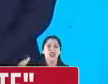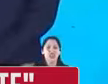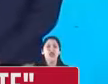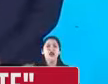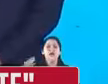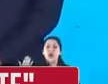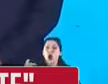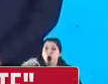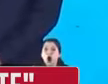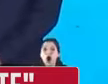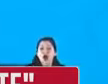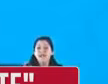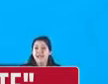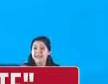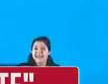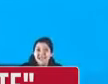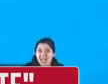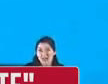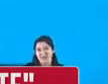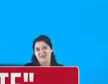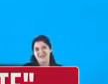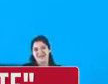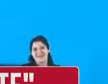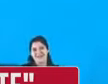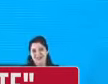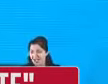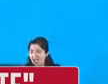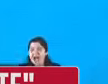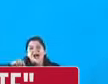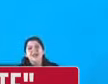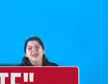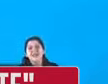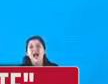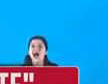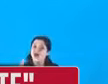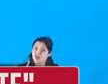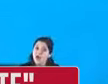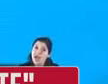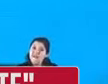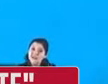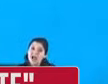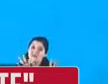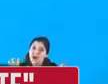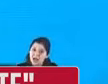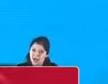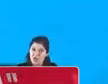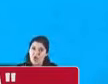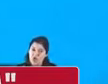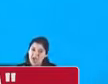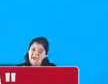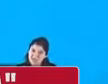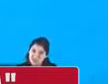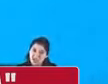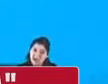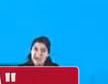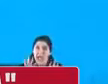argentina no está así hoy la argentina todavía está en pandemia el mundo patas para